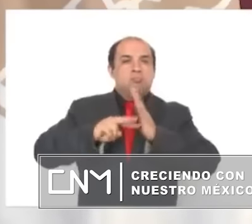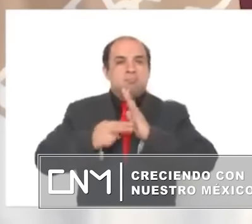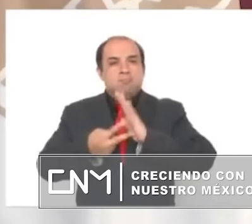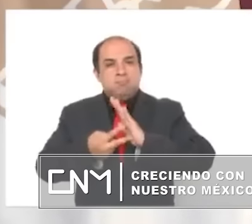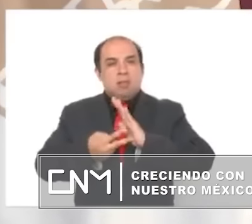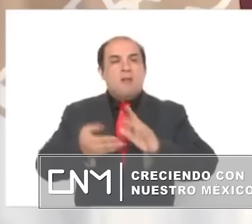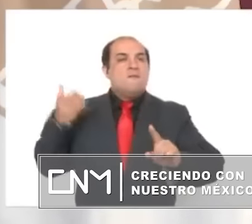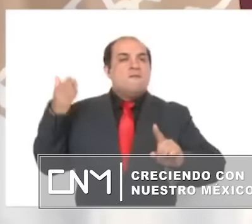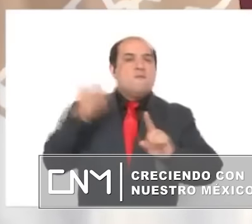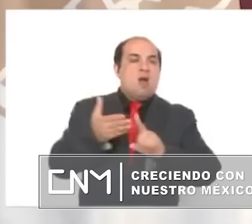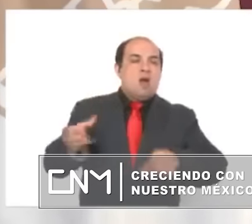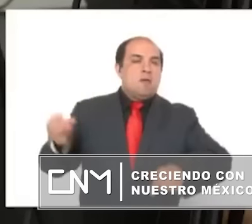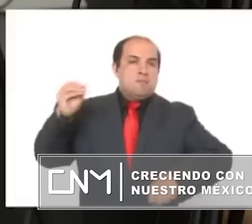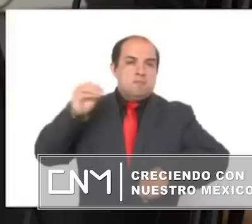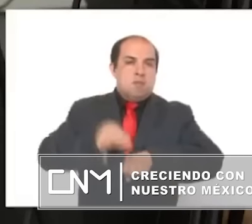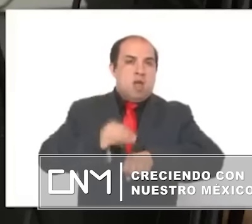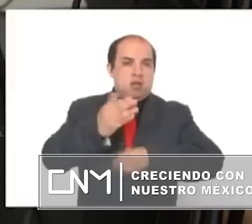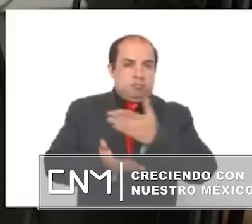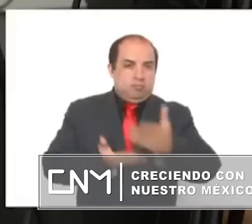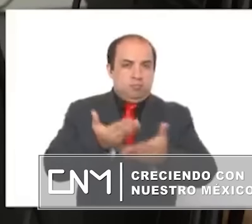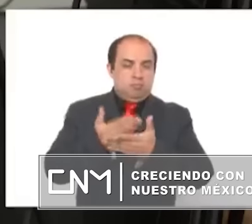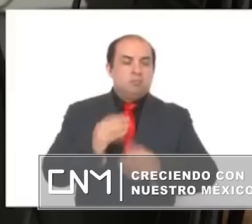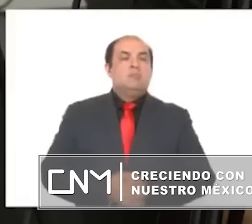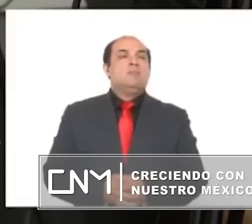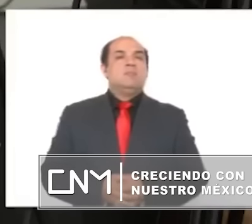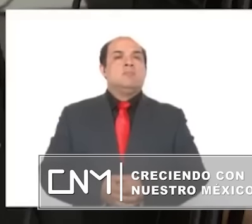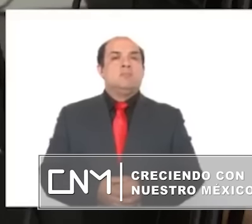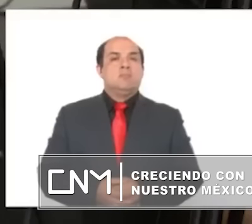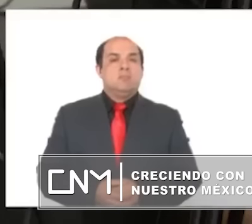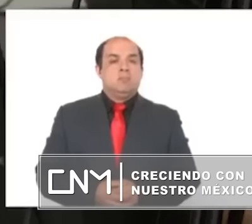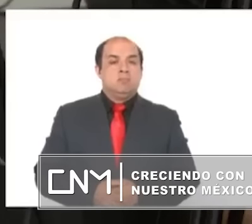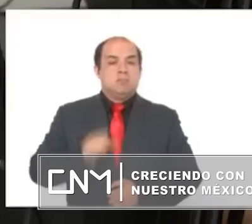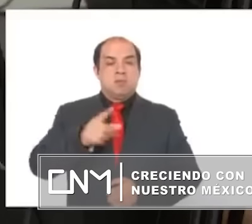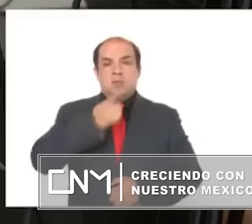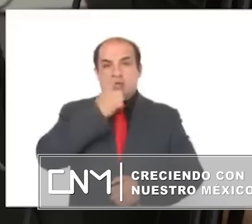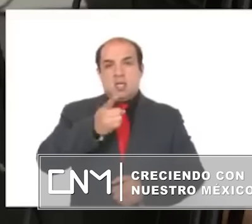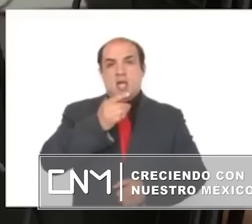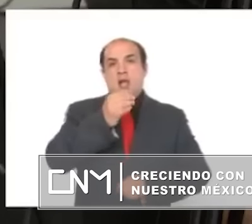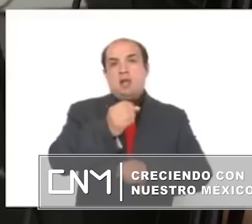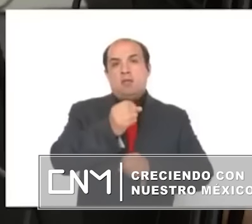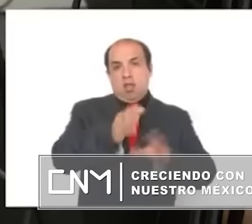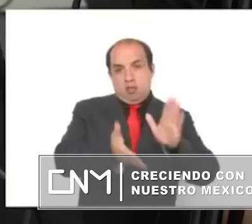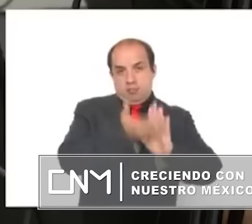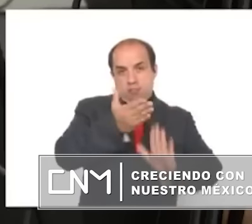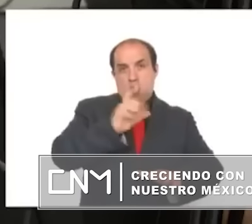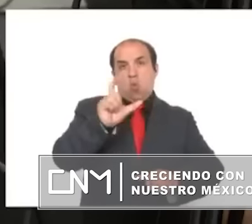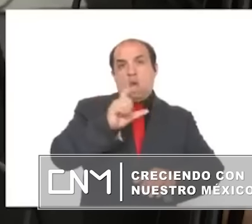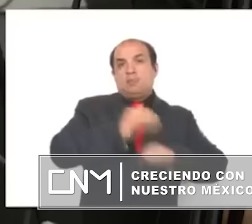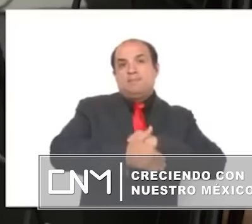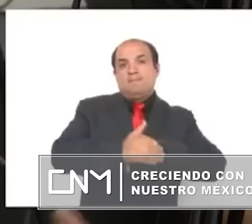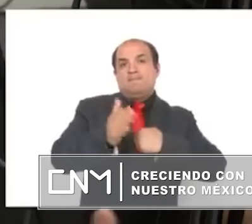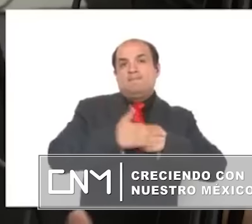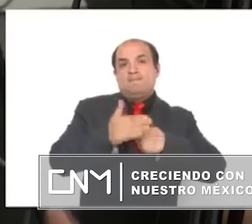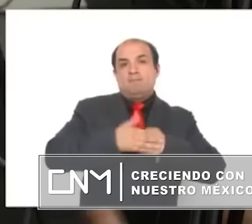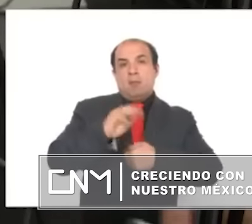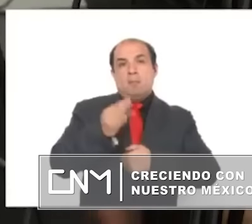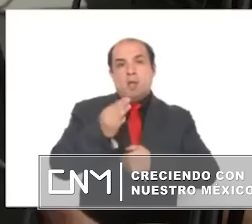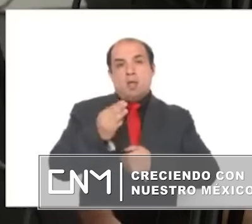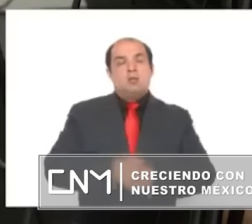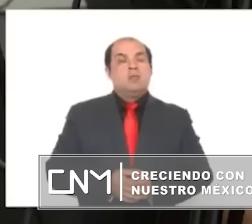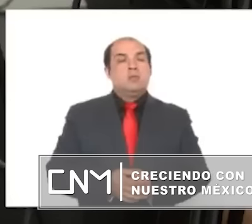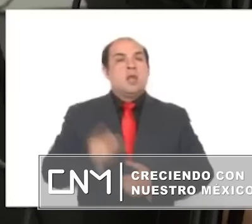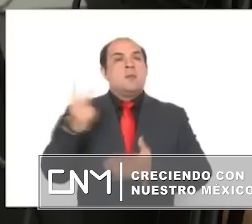que se incorporen al servicio. Hablaban también que la obra civil estaría en mayo. ¿Cuánto